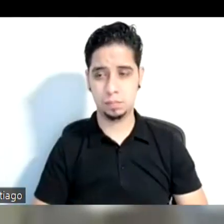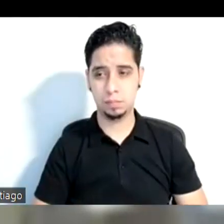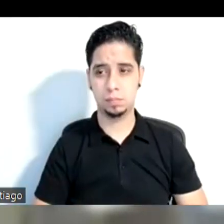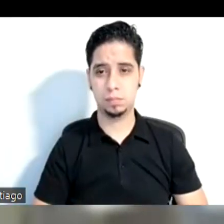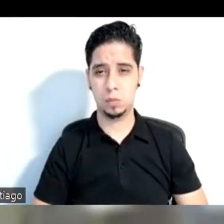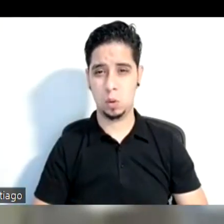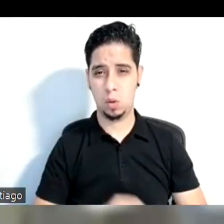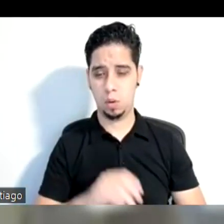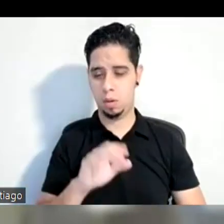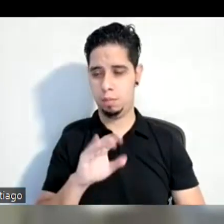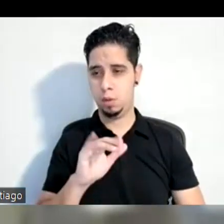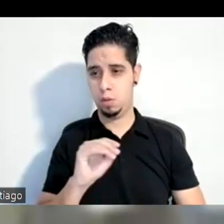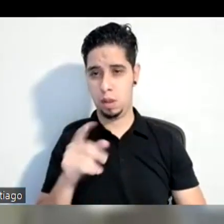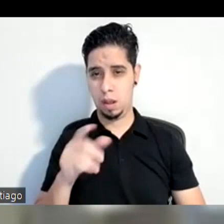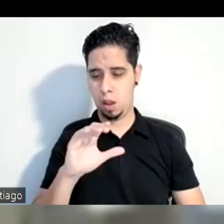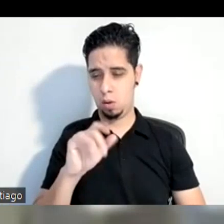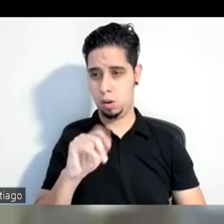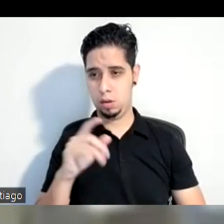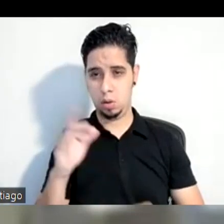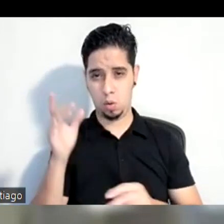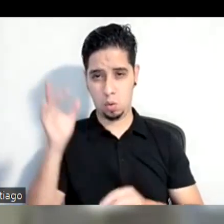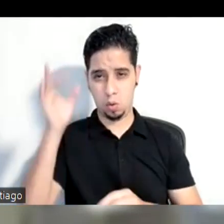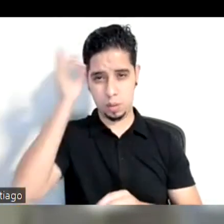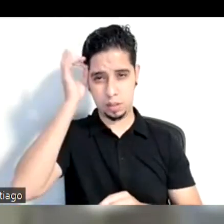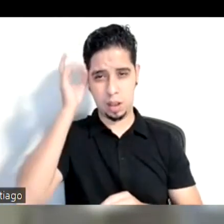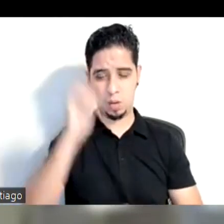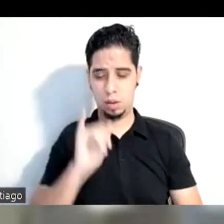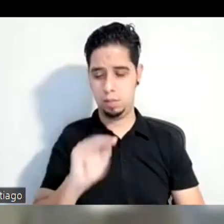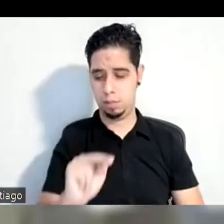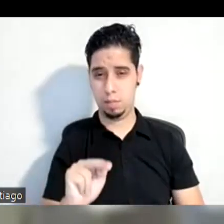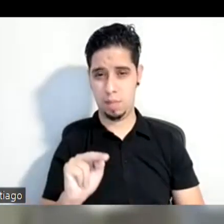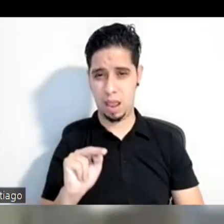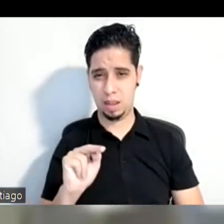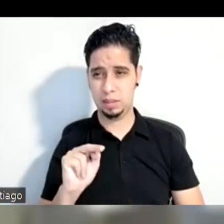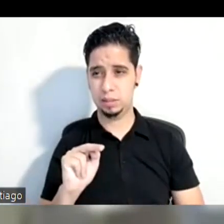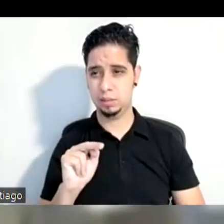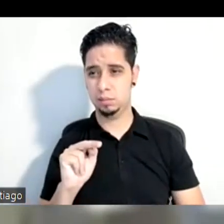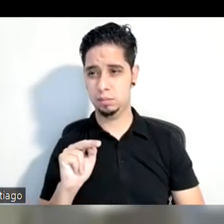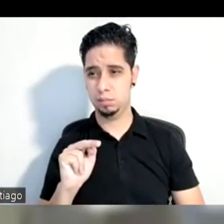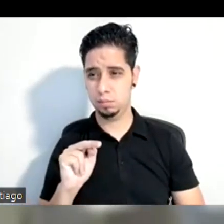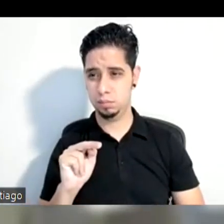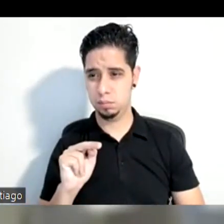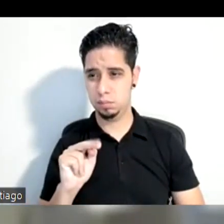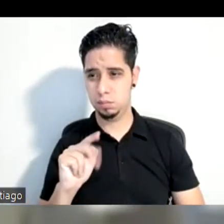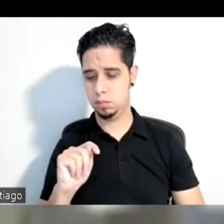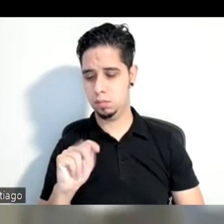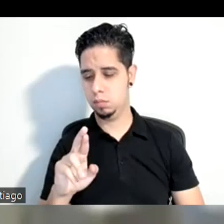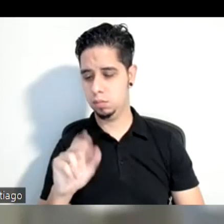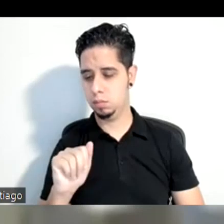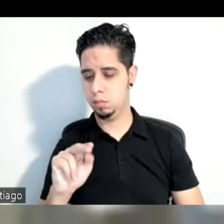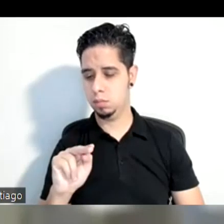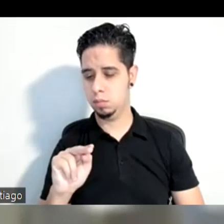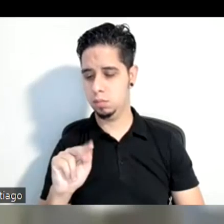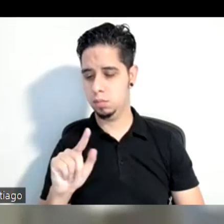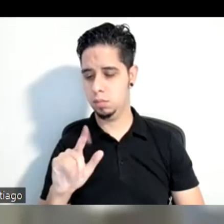y entonces lo conectan por dentro a un imán, lo que llaman un transducer, ¿verdad?